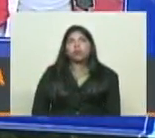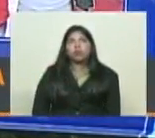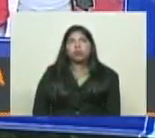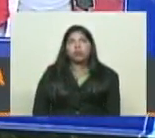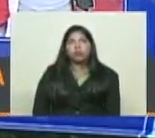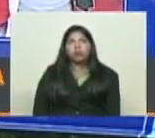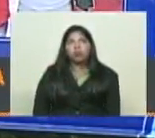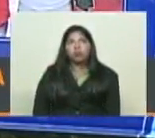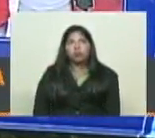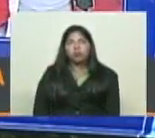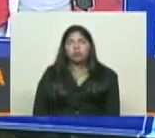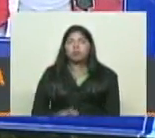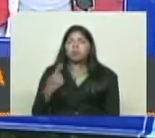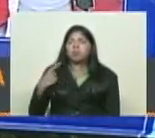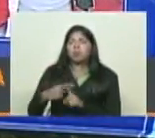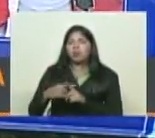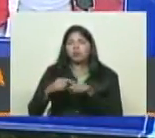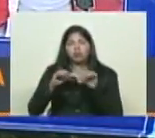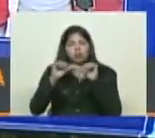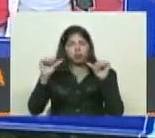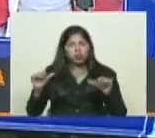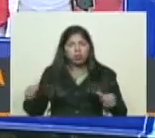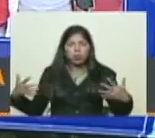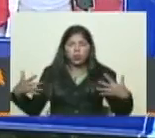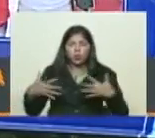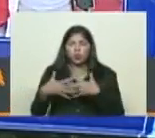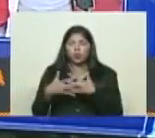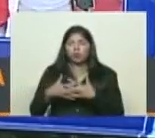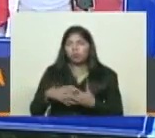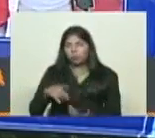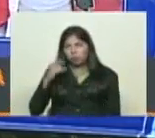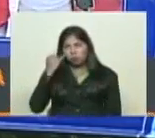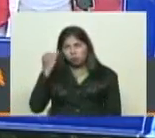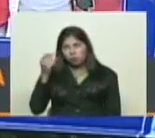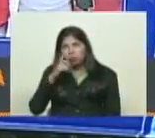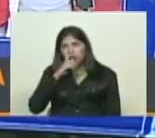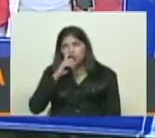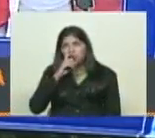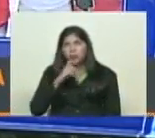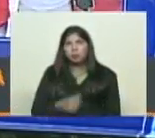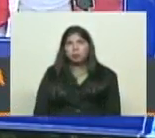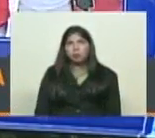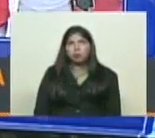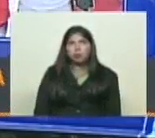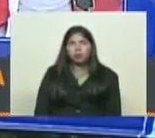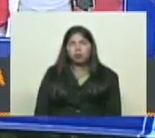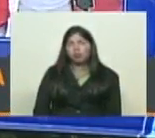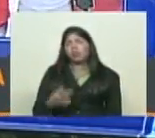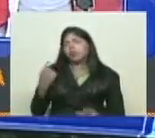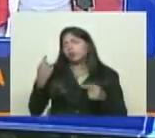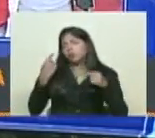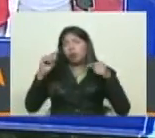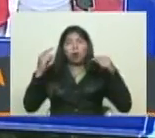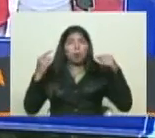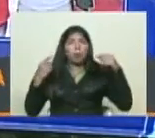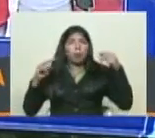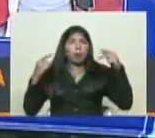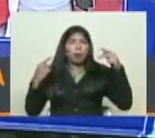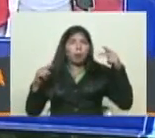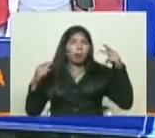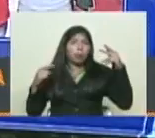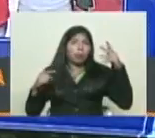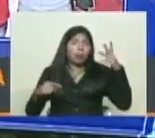del sistema creado por el presidente Nicolás Maduro, el carnet de la patria. Y así podemos enumerar más de